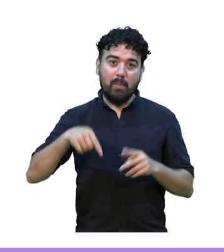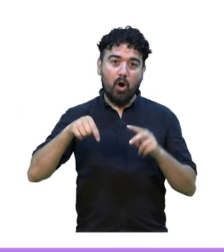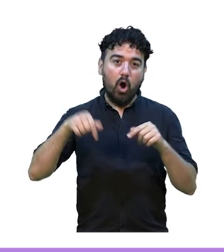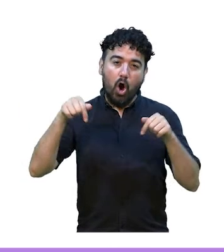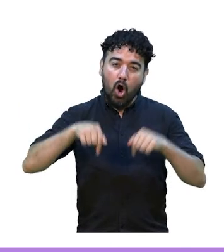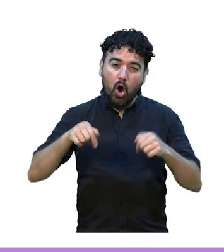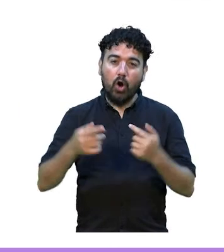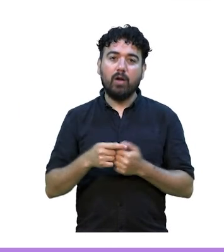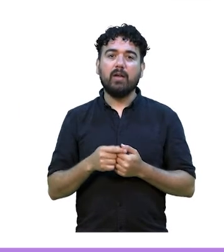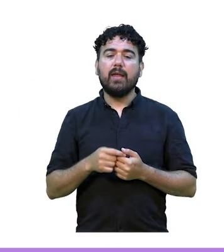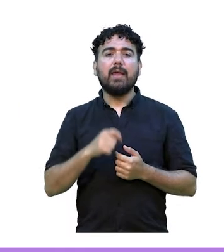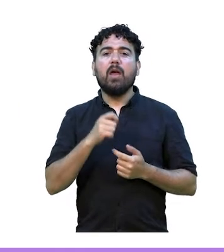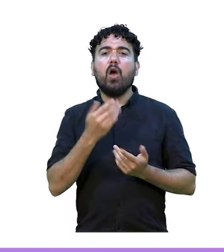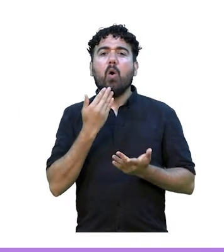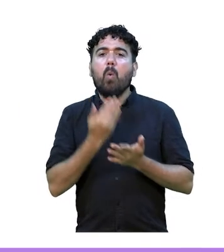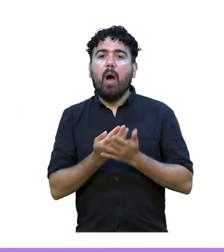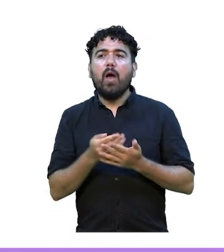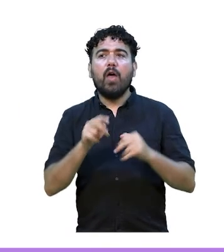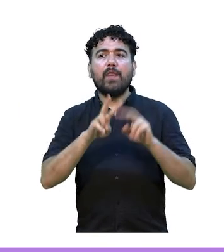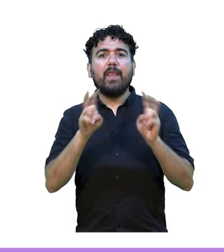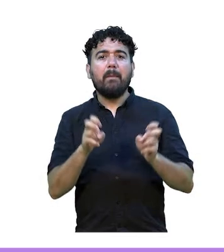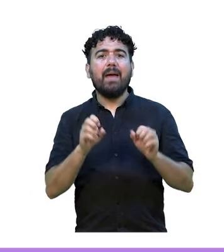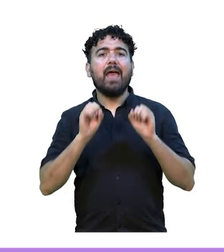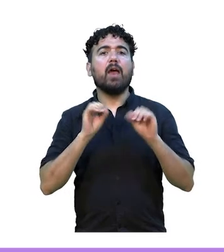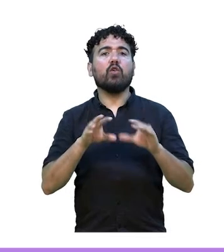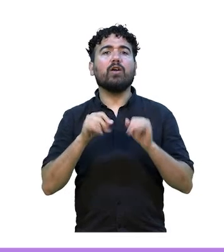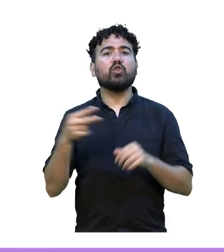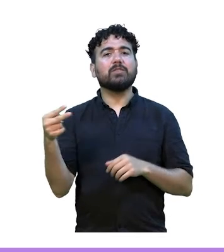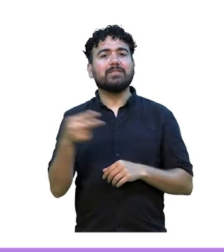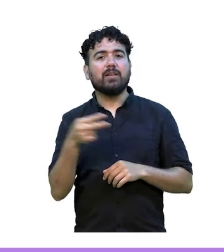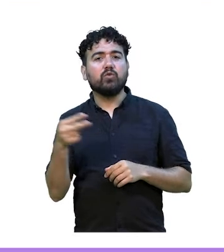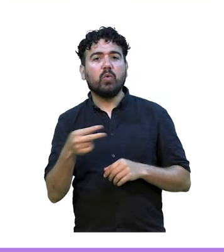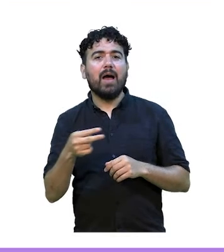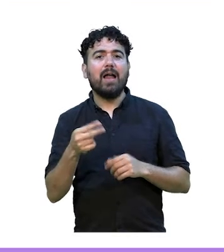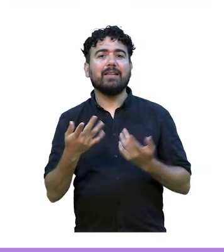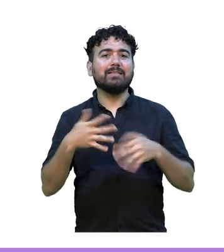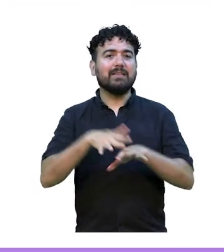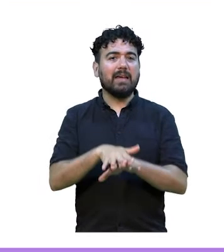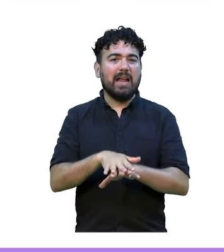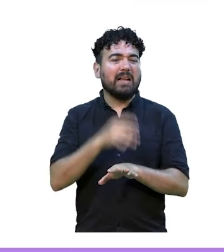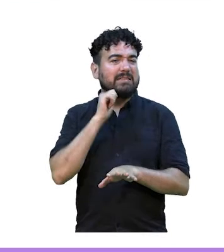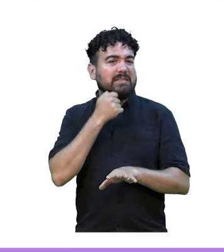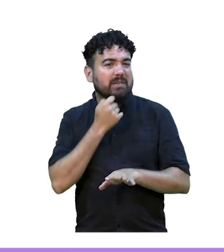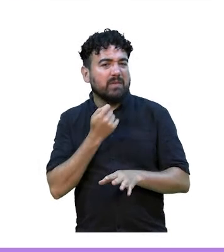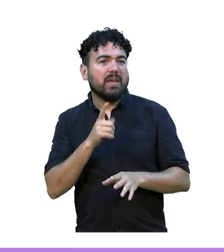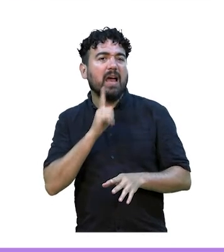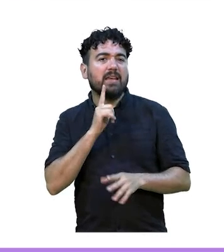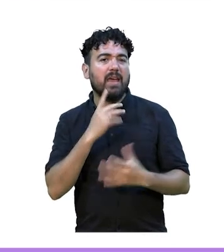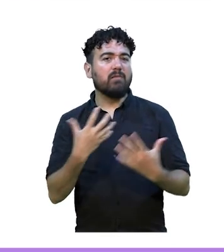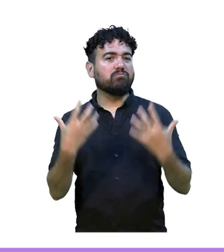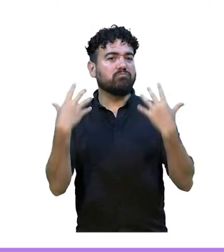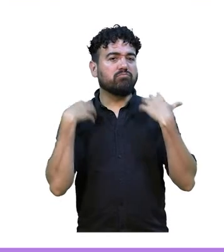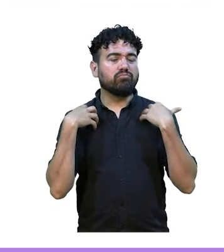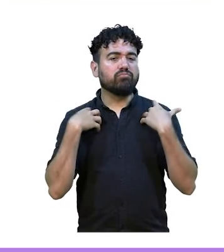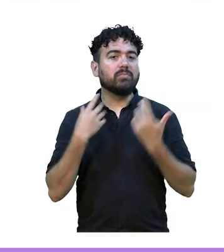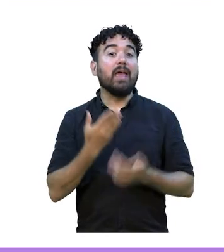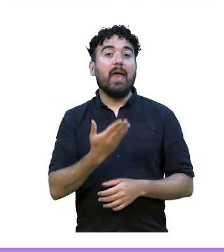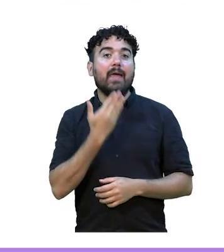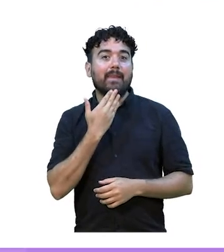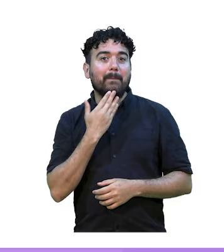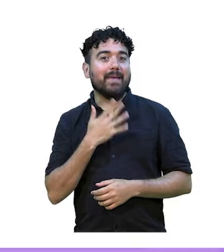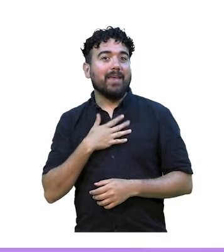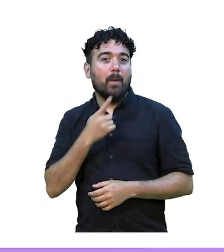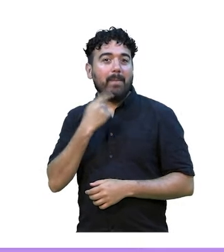que nos convoca hoy, ¿de qué hablamos cuando hablamos de educación sexual integral? ¿A quién